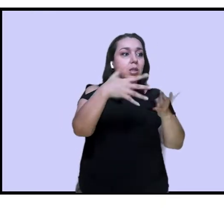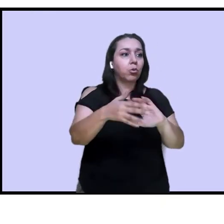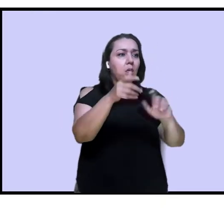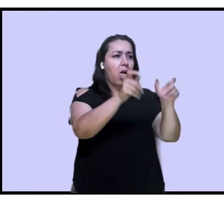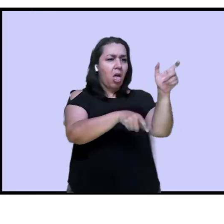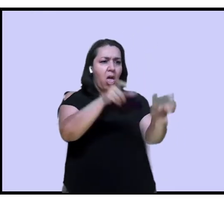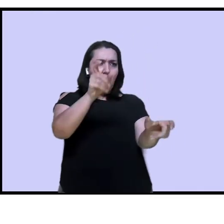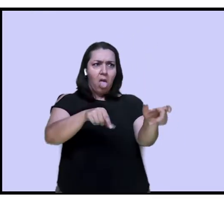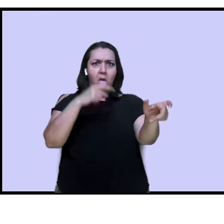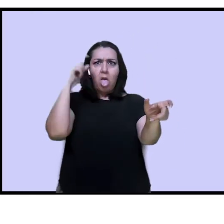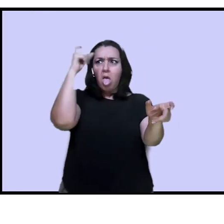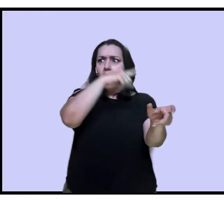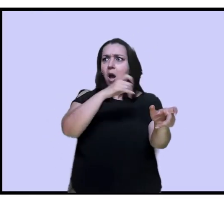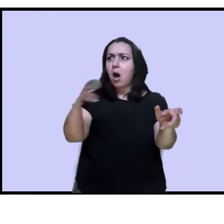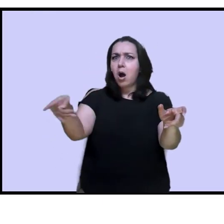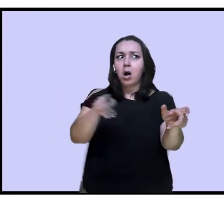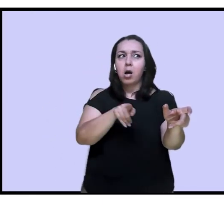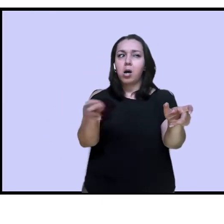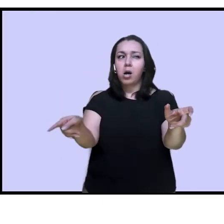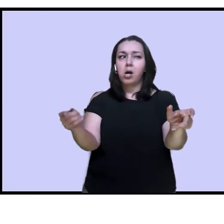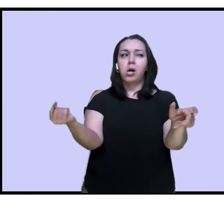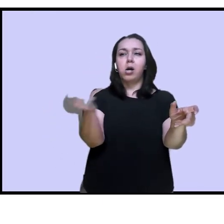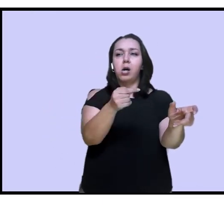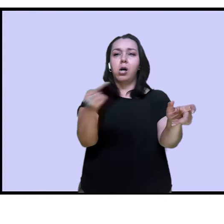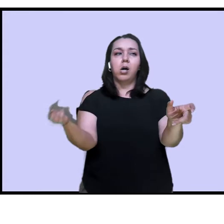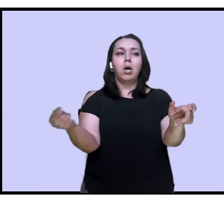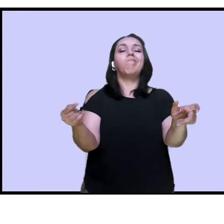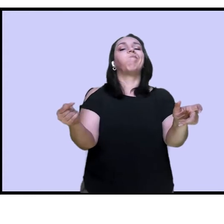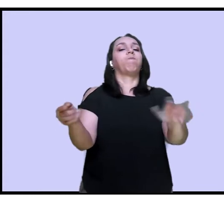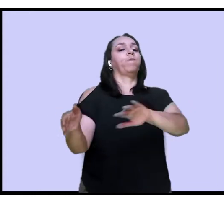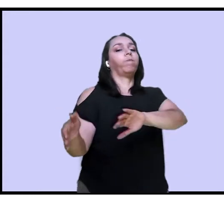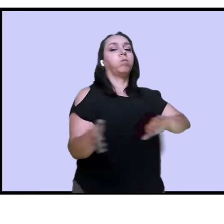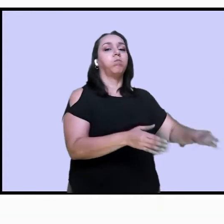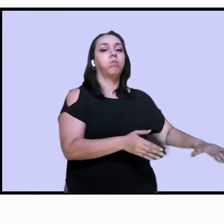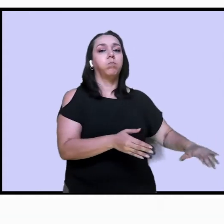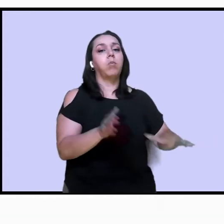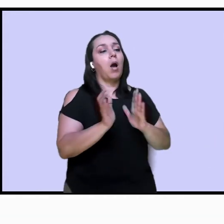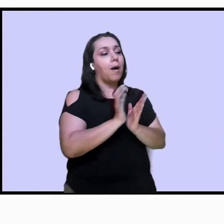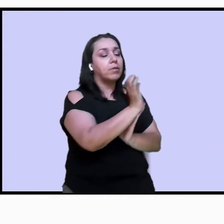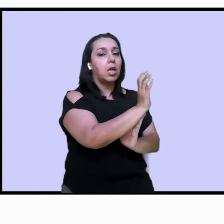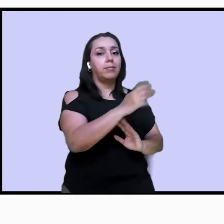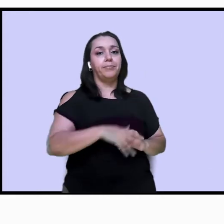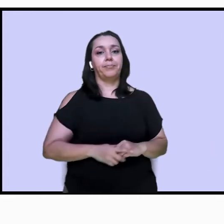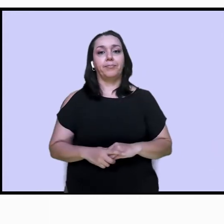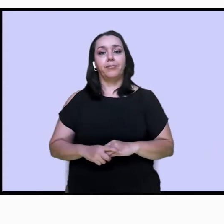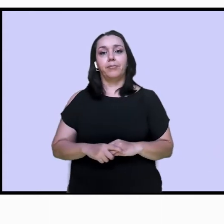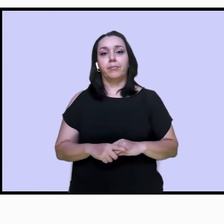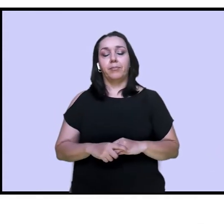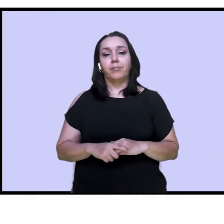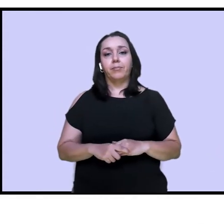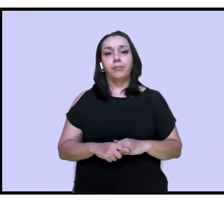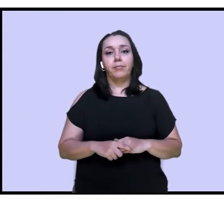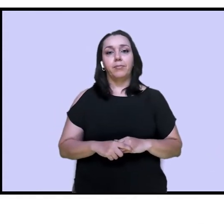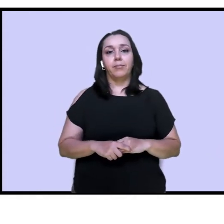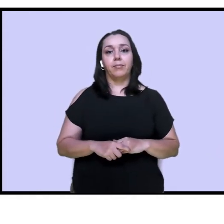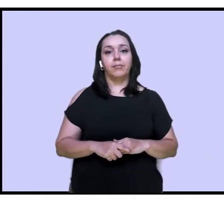estudiantes también, para evitar que se continúen dando.